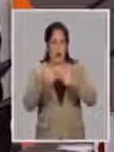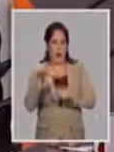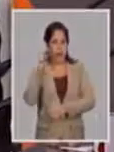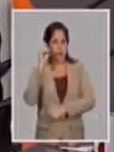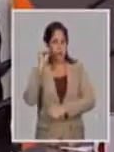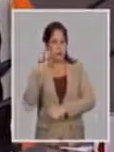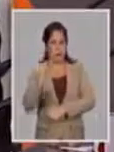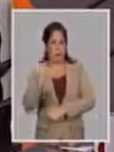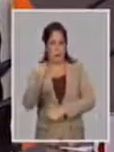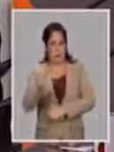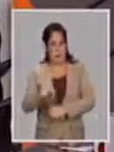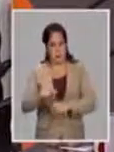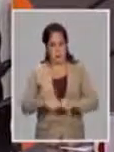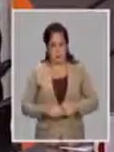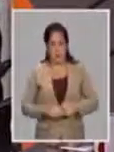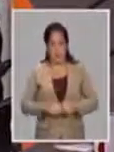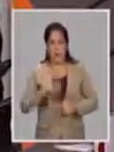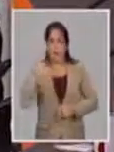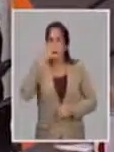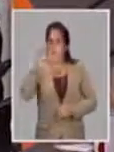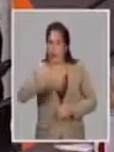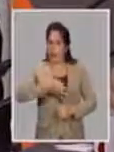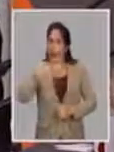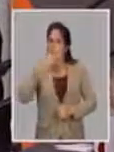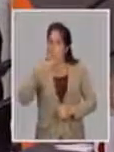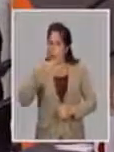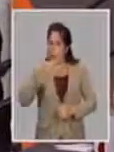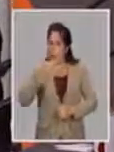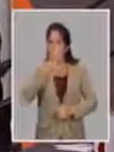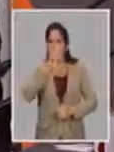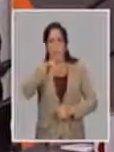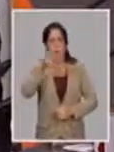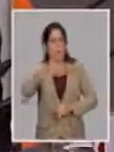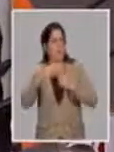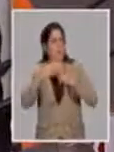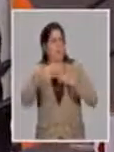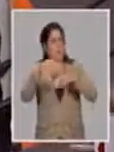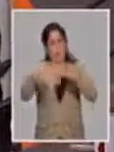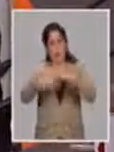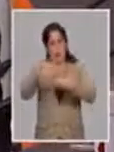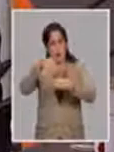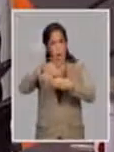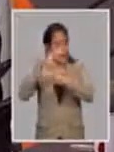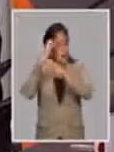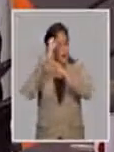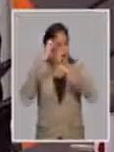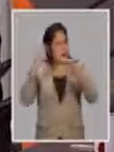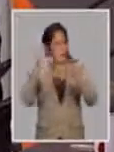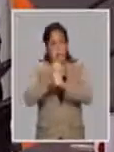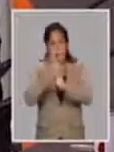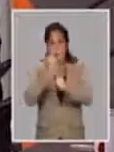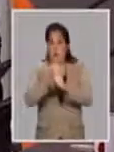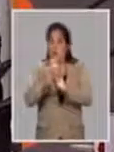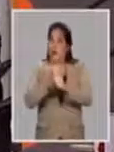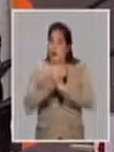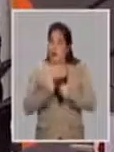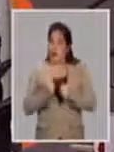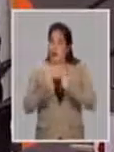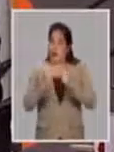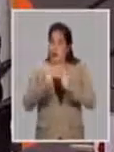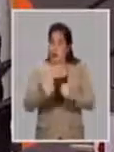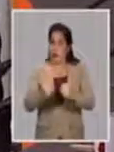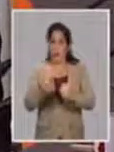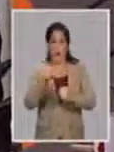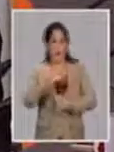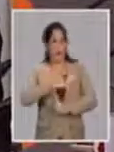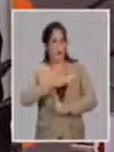de COVID-19 en nuestro país. Hablemos entonces de la búsqueda de soluciones, de cómo la ciencia cubana trabaja